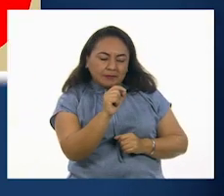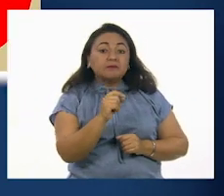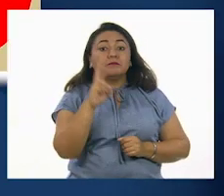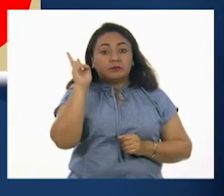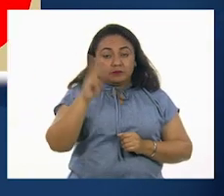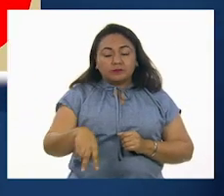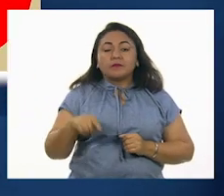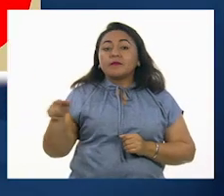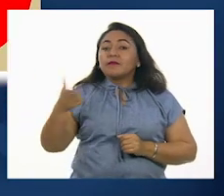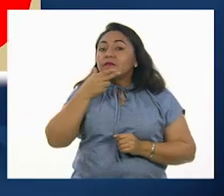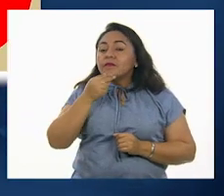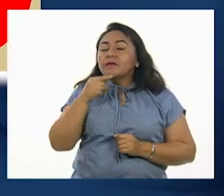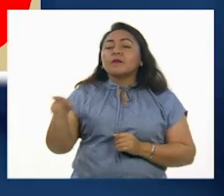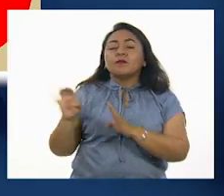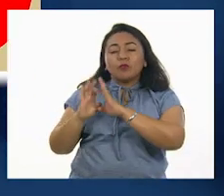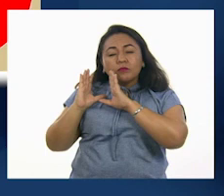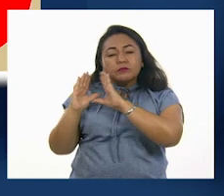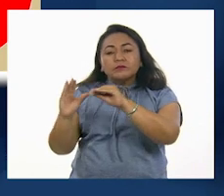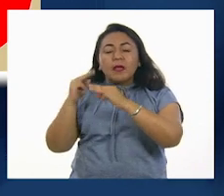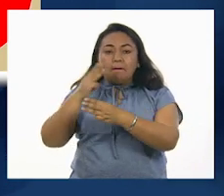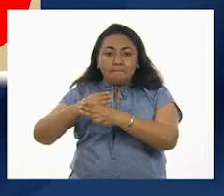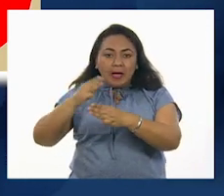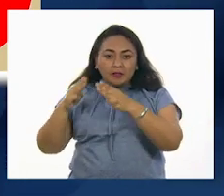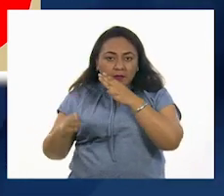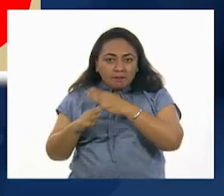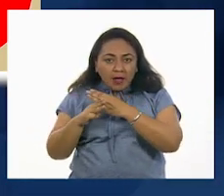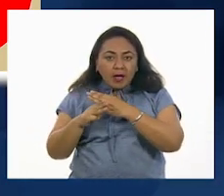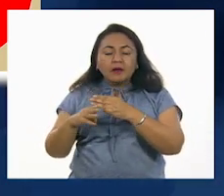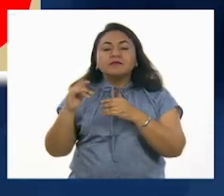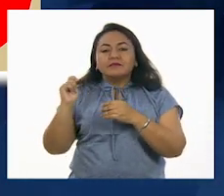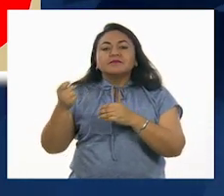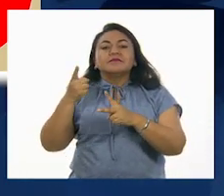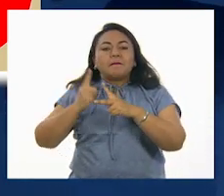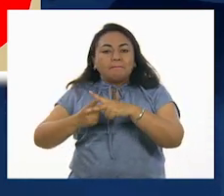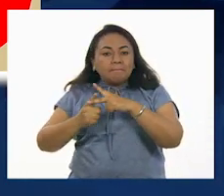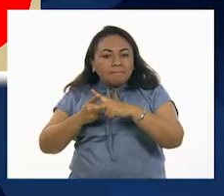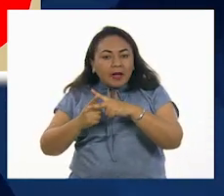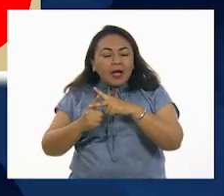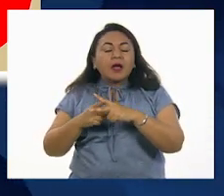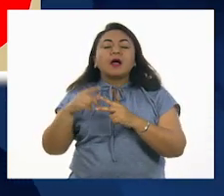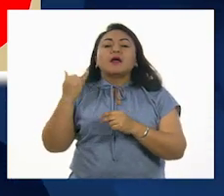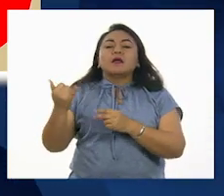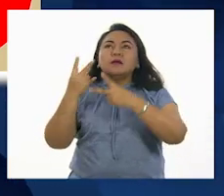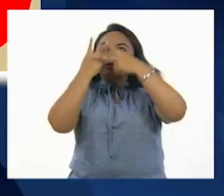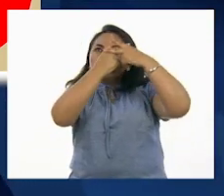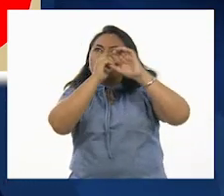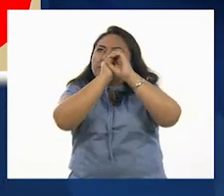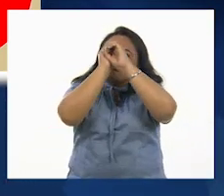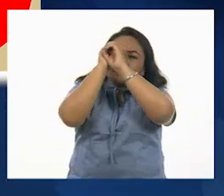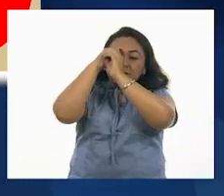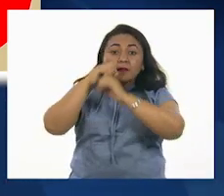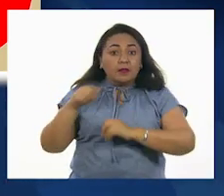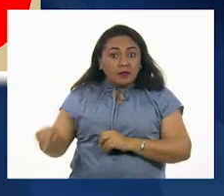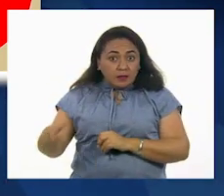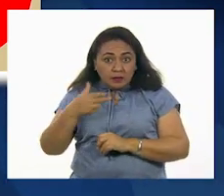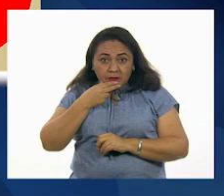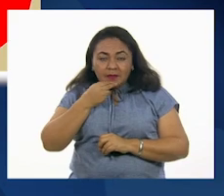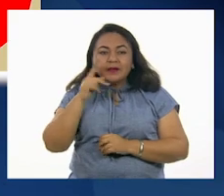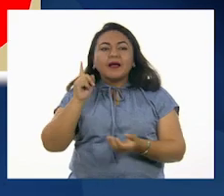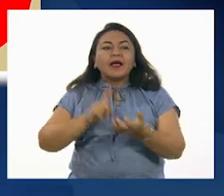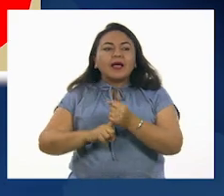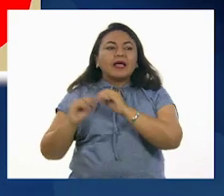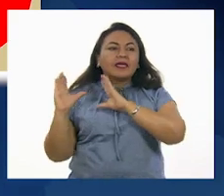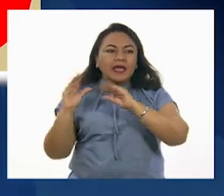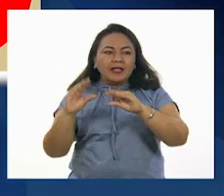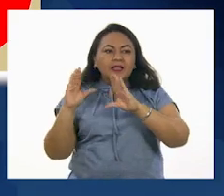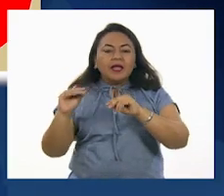que Alejandro fue educado en el entendimiento de las matemáticas y la astronomía. Y, como dato curioso, se puede mencionar que Menecmo, uno de sus